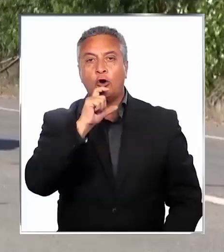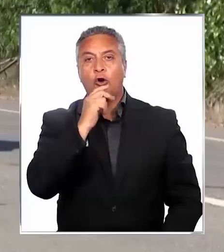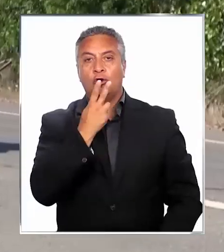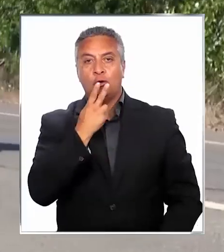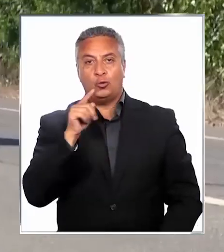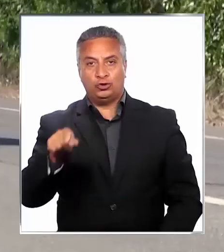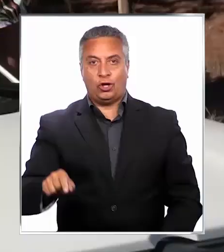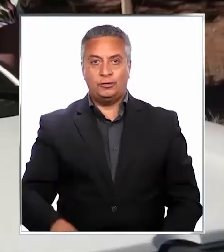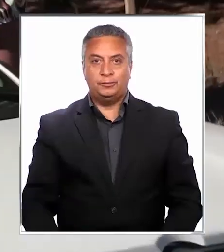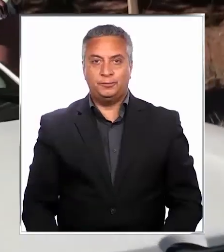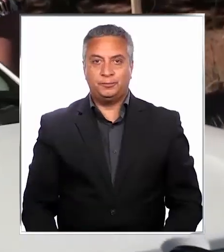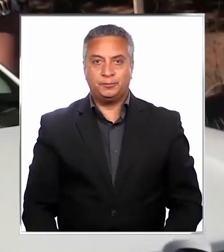Gracias.